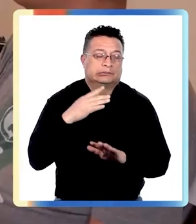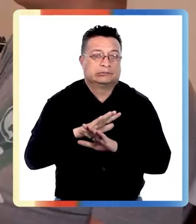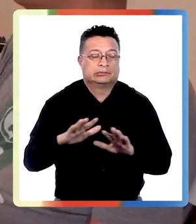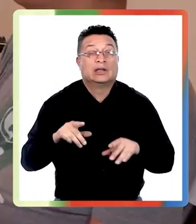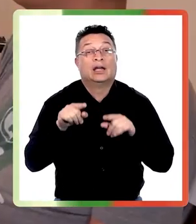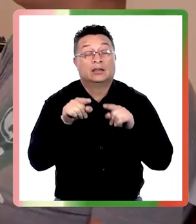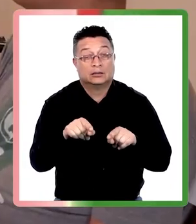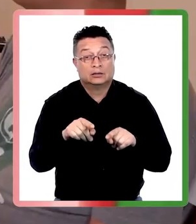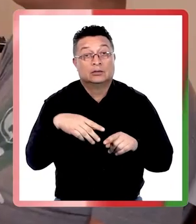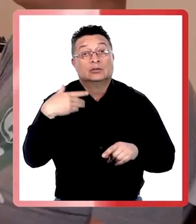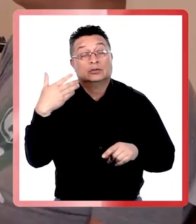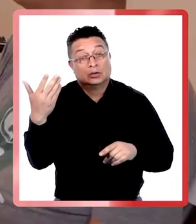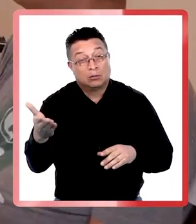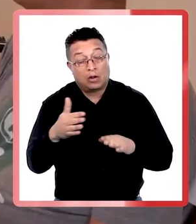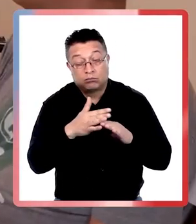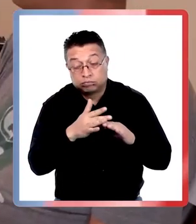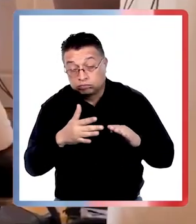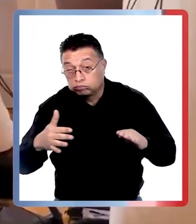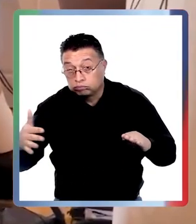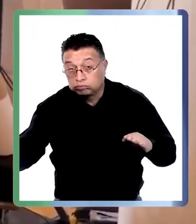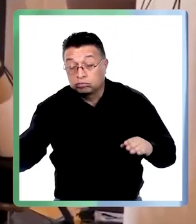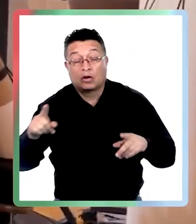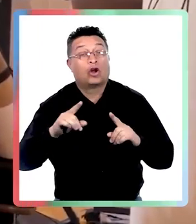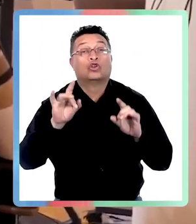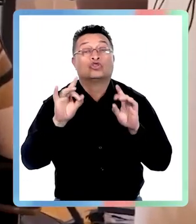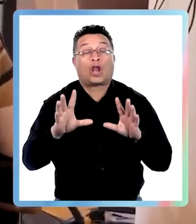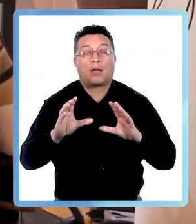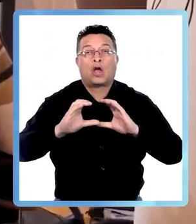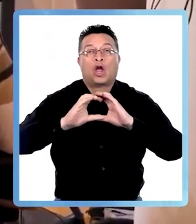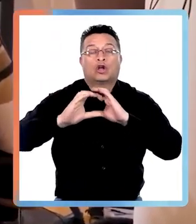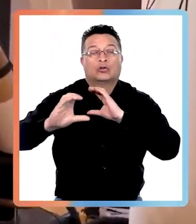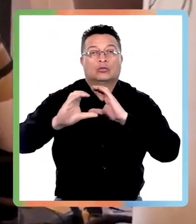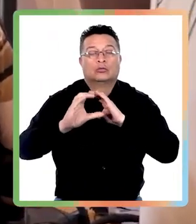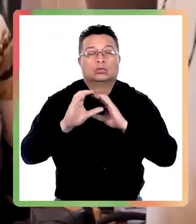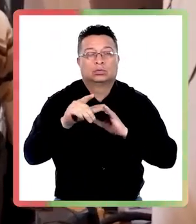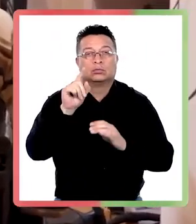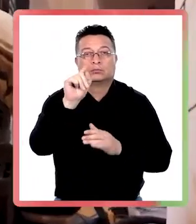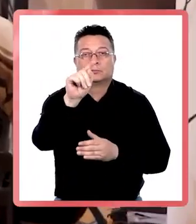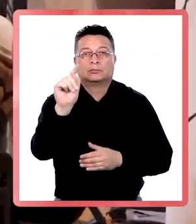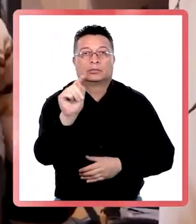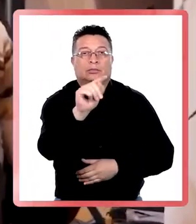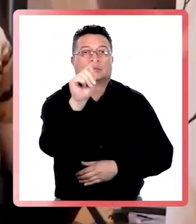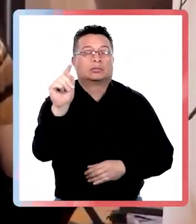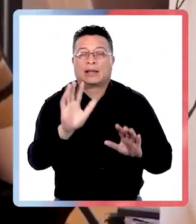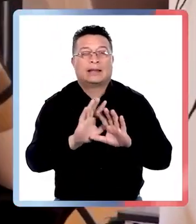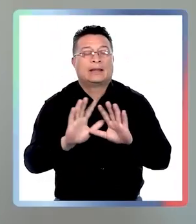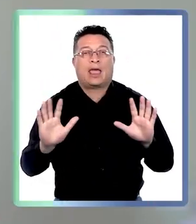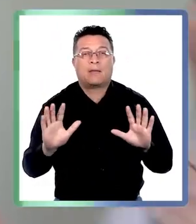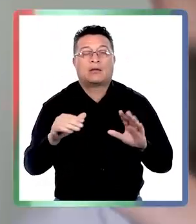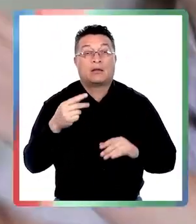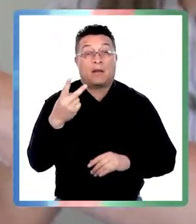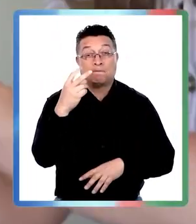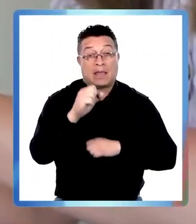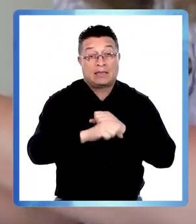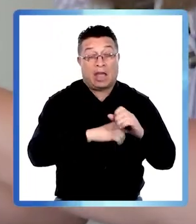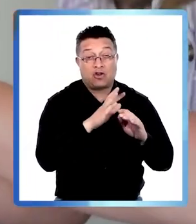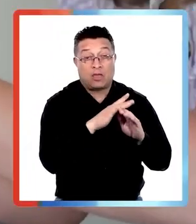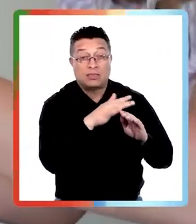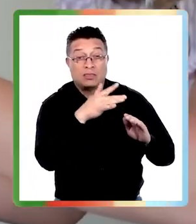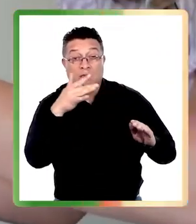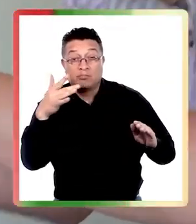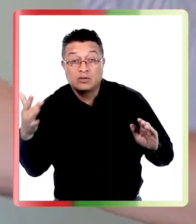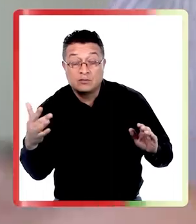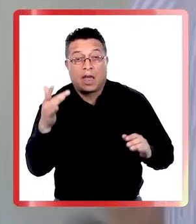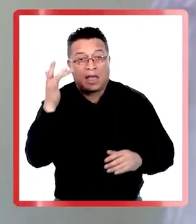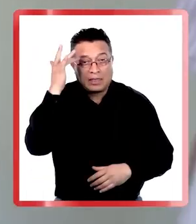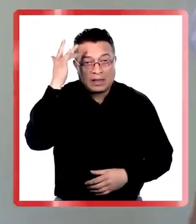voleibol. Desde entonces, solo podía comunicarse con un tablero de letras. Casi dos décadas después, la inteligencia